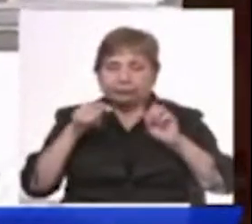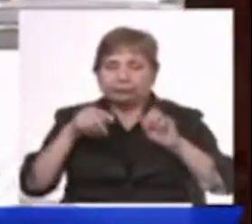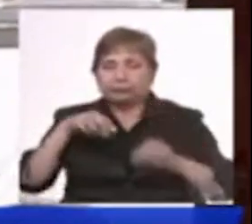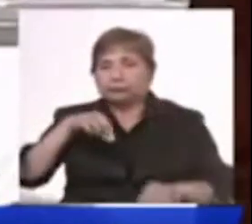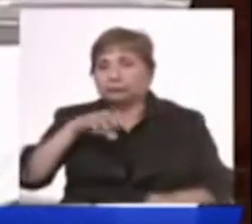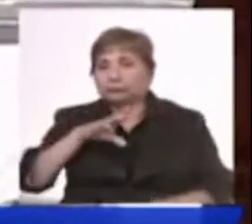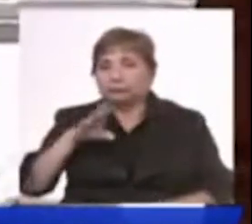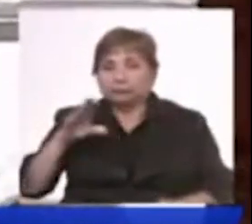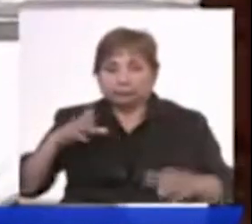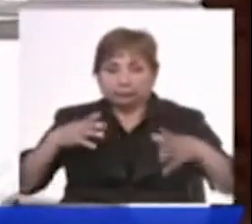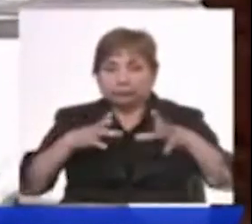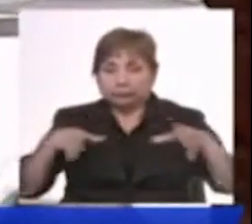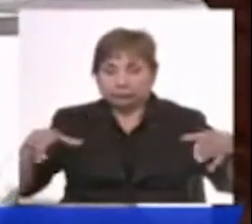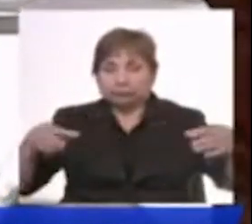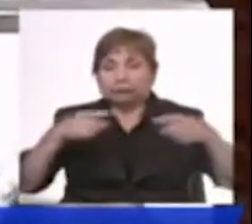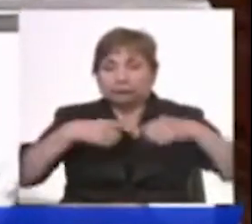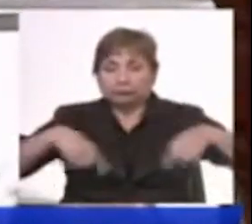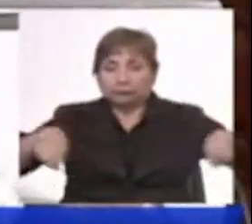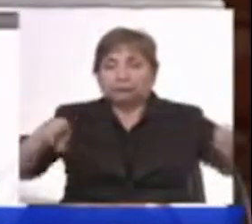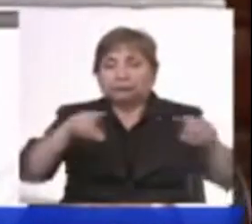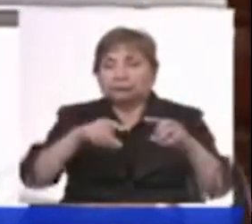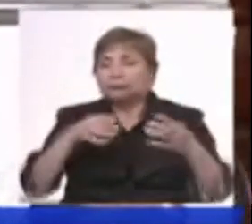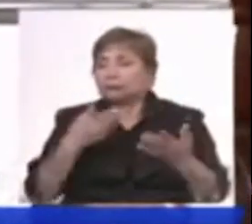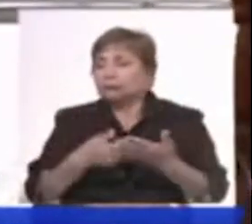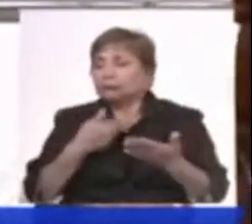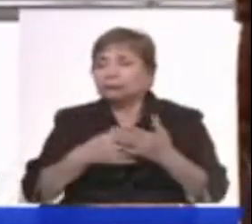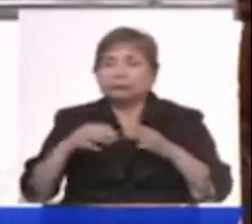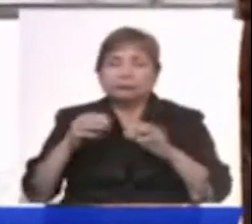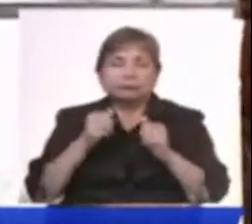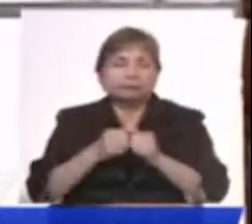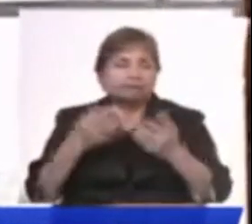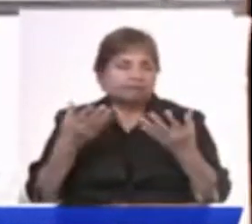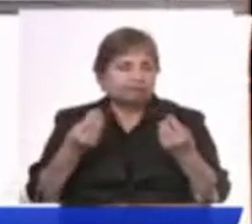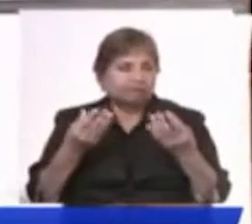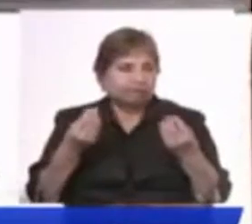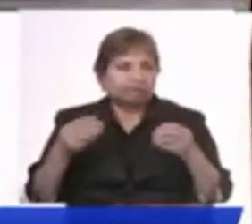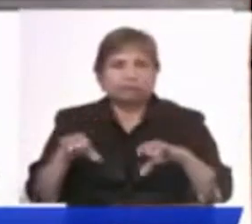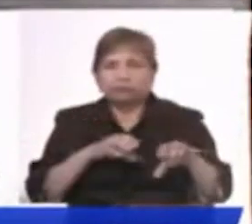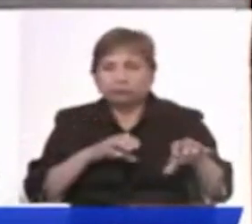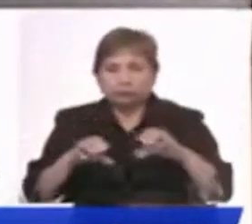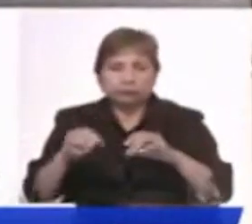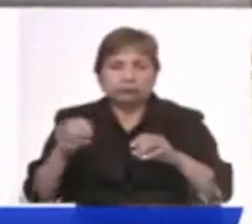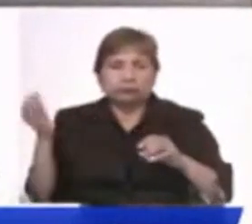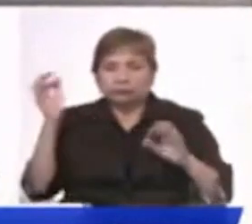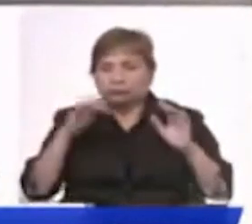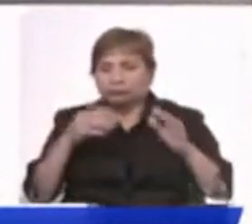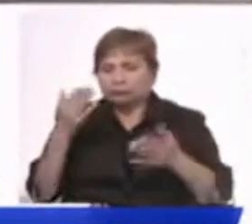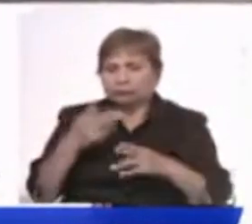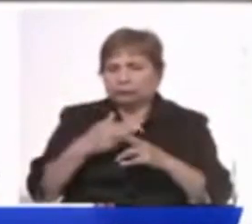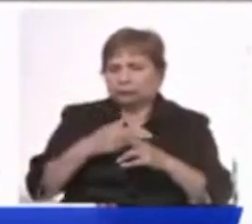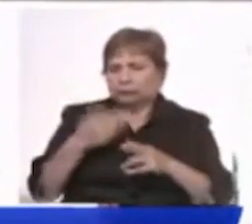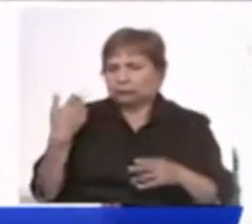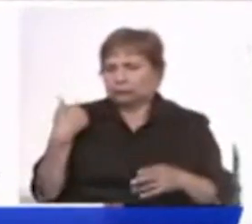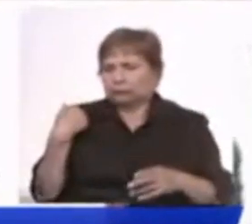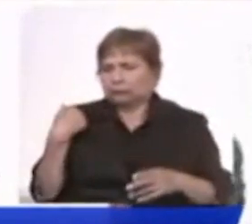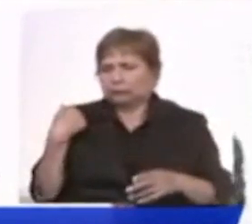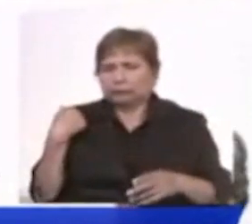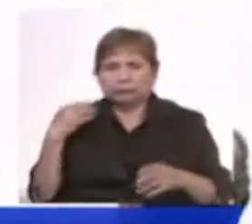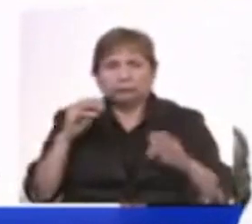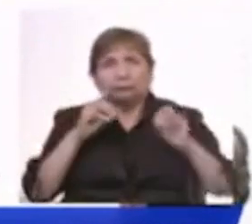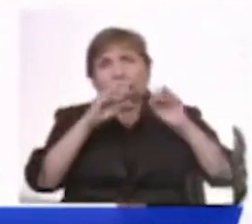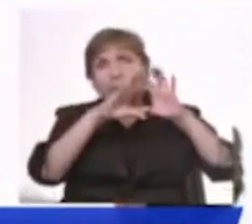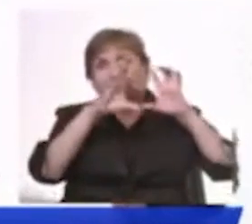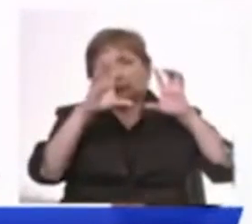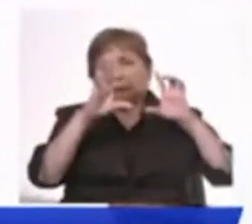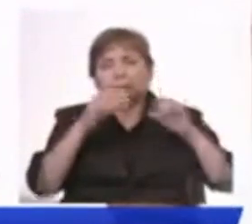Porras Barrenechea, como yo le dije anteriormente, se llevan a cabo grandes eventos. Hace poco, cuando no estaban instaladas,